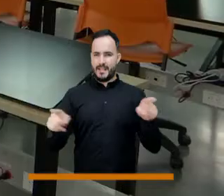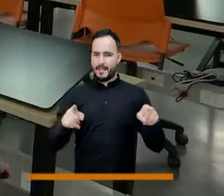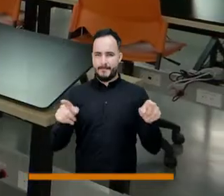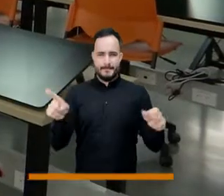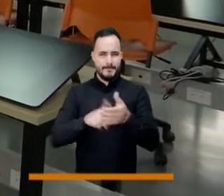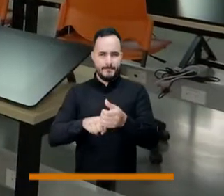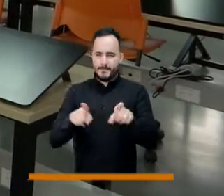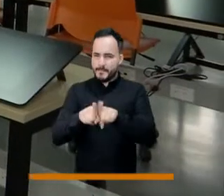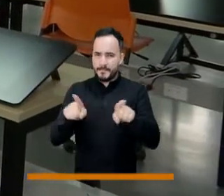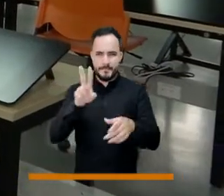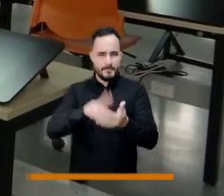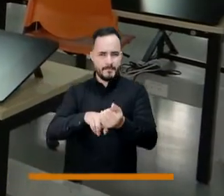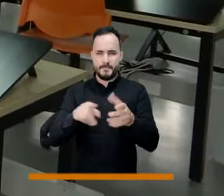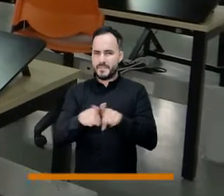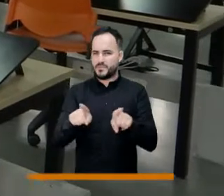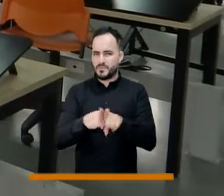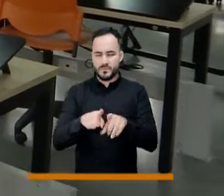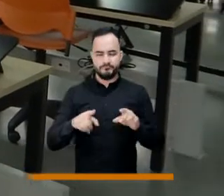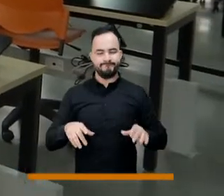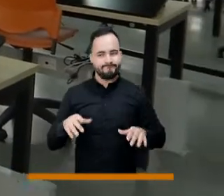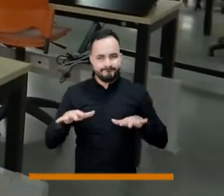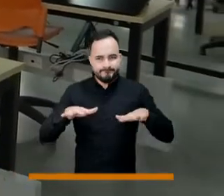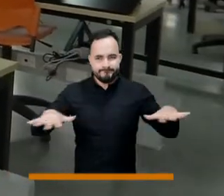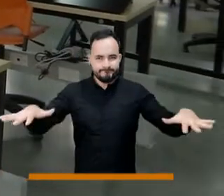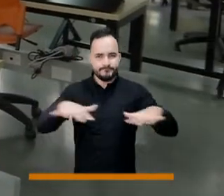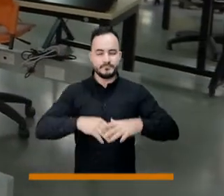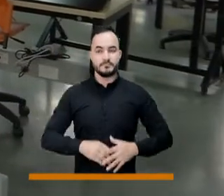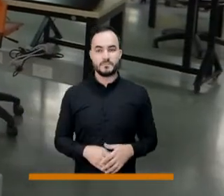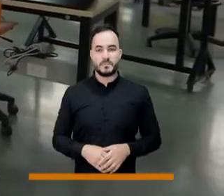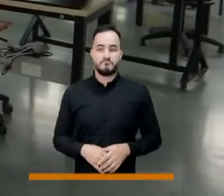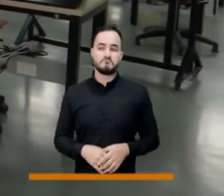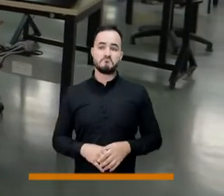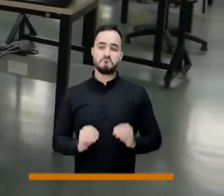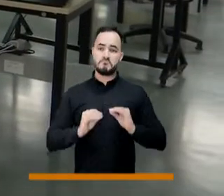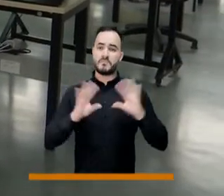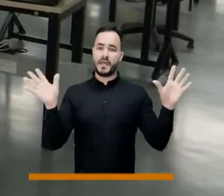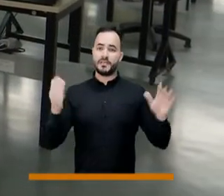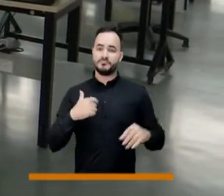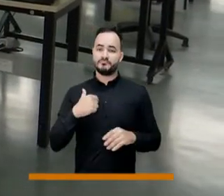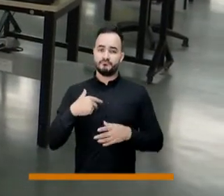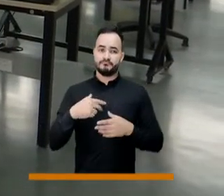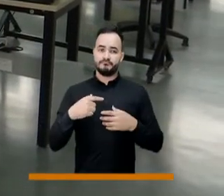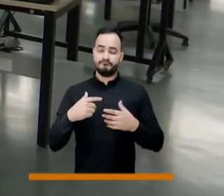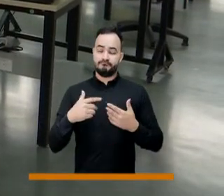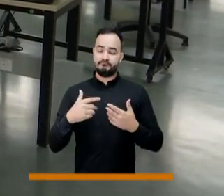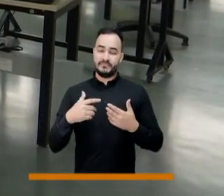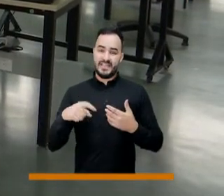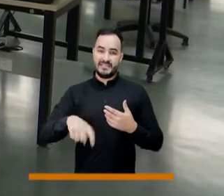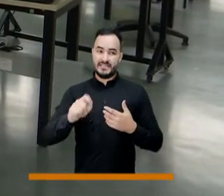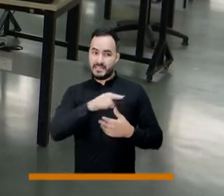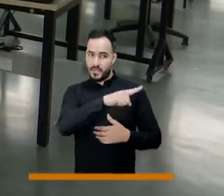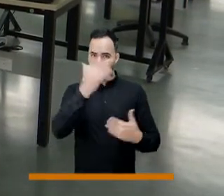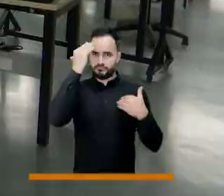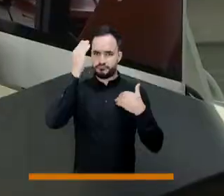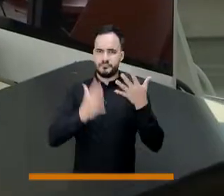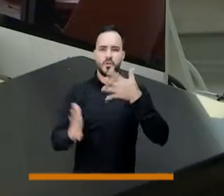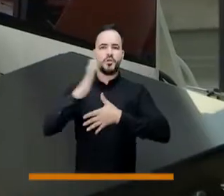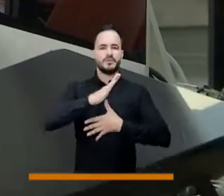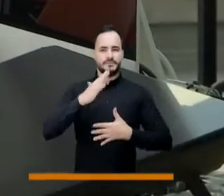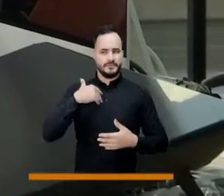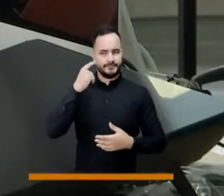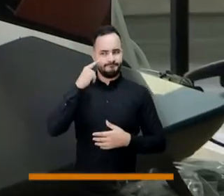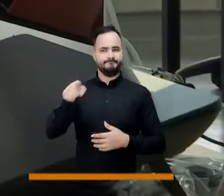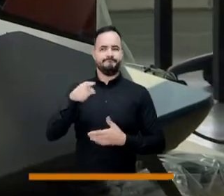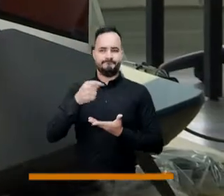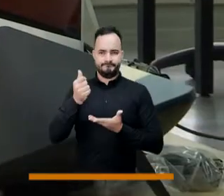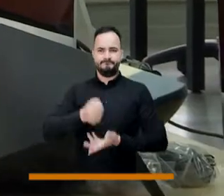ambos escenarios, por decirlo así, colegios y escenarios deportivos. De manera que esa va a ser una de las prioridades y preocupaciones